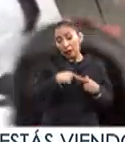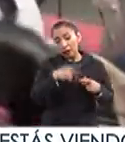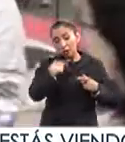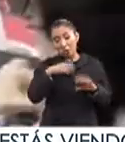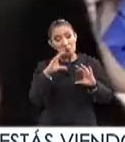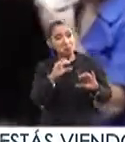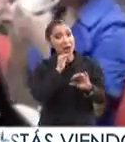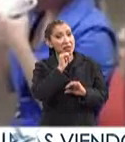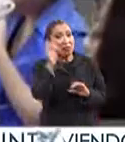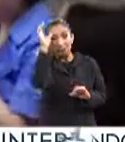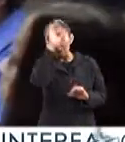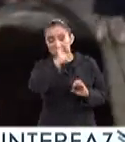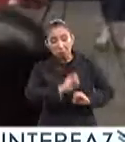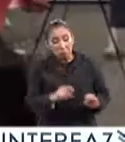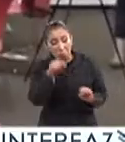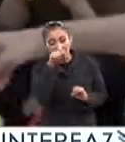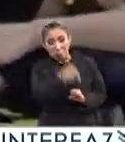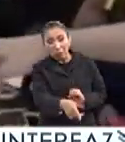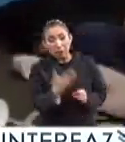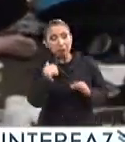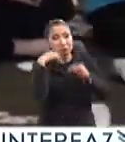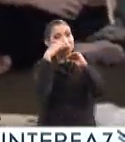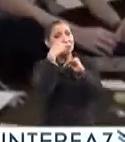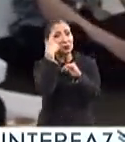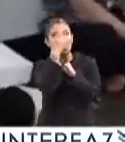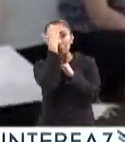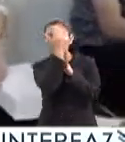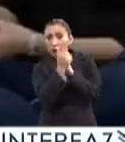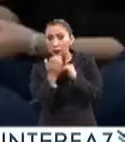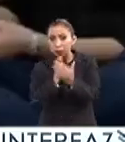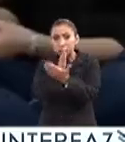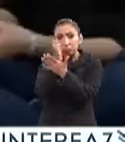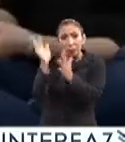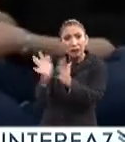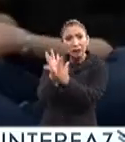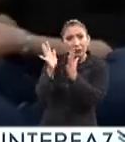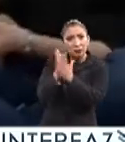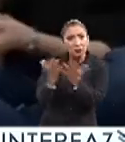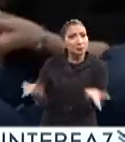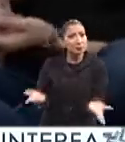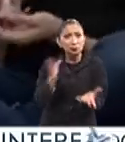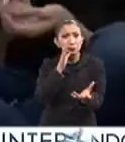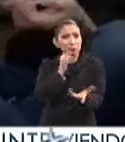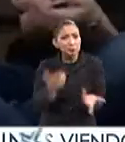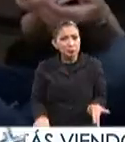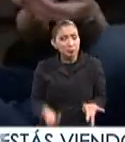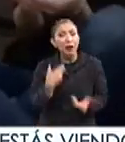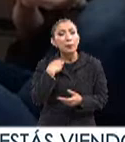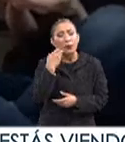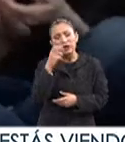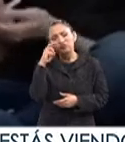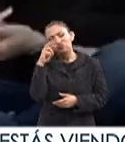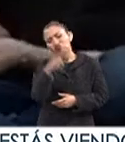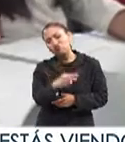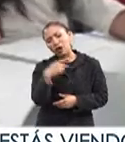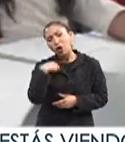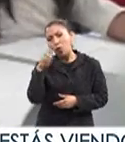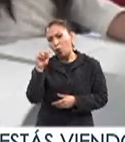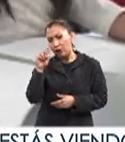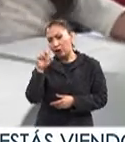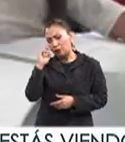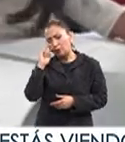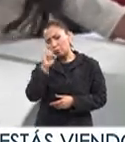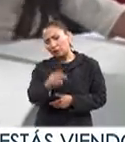una formación científica adecuada tiene limitada su capacidad de participación democrática. Bajo su perspectiva, la